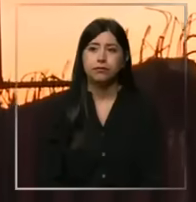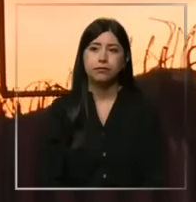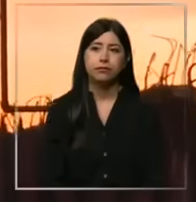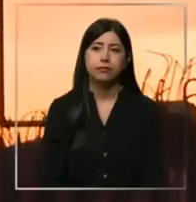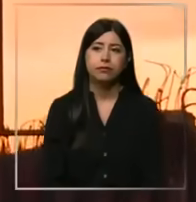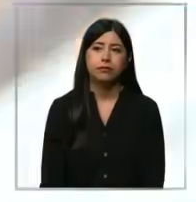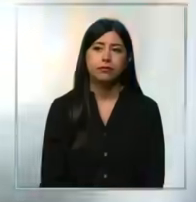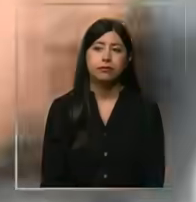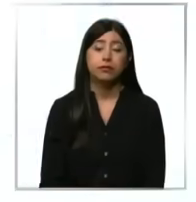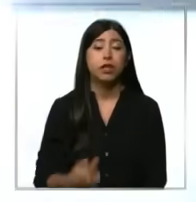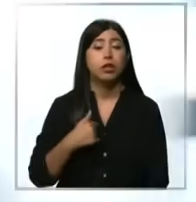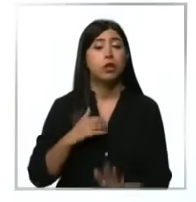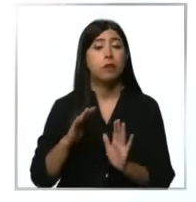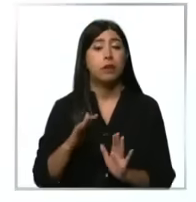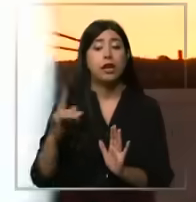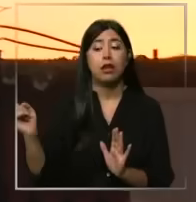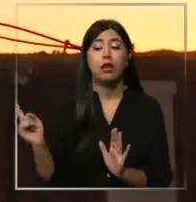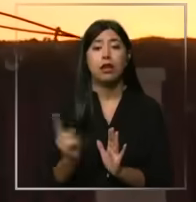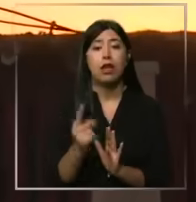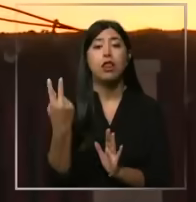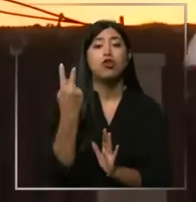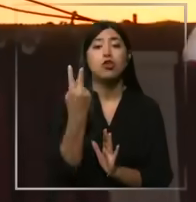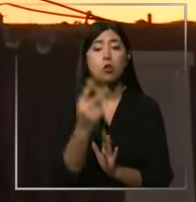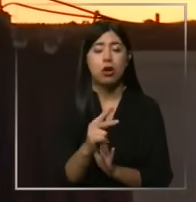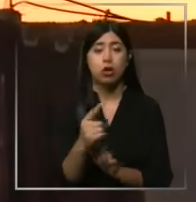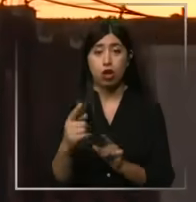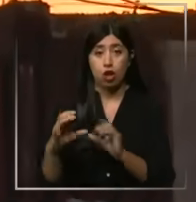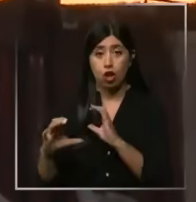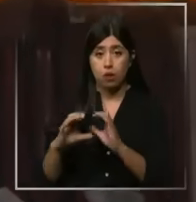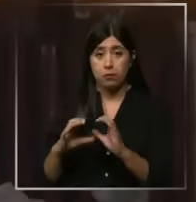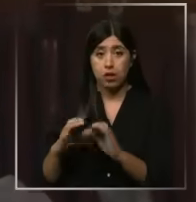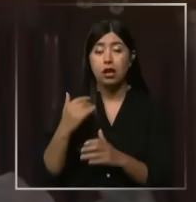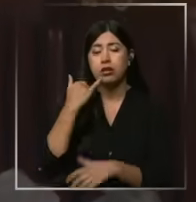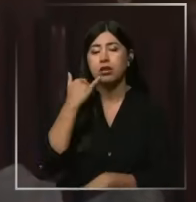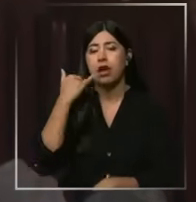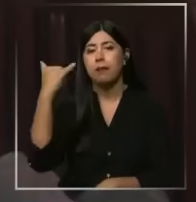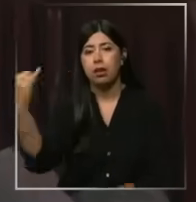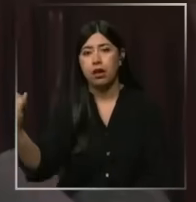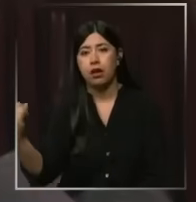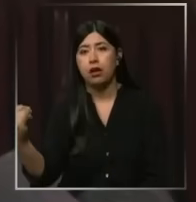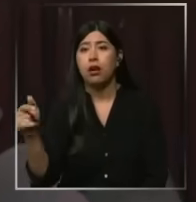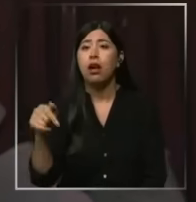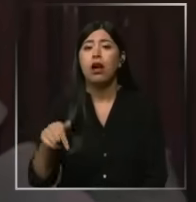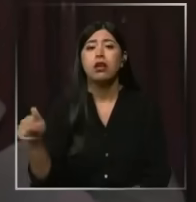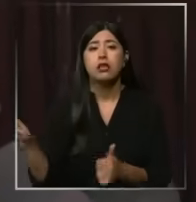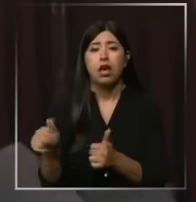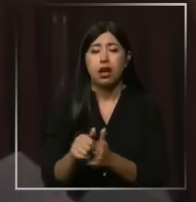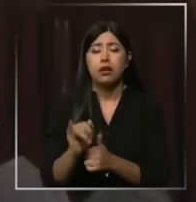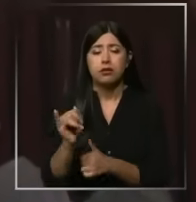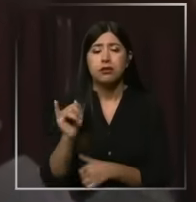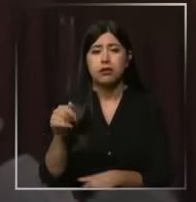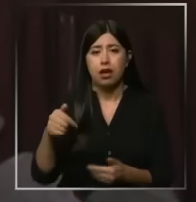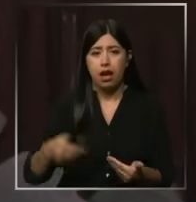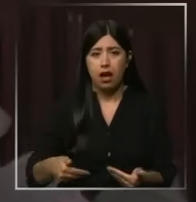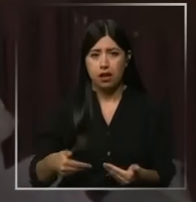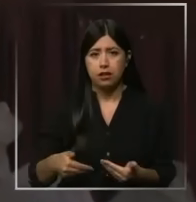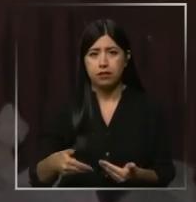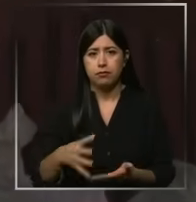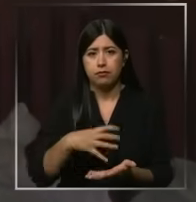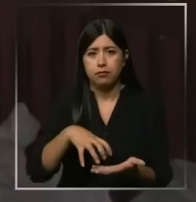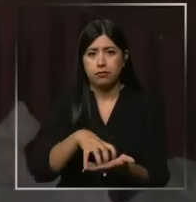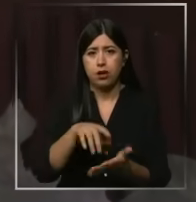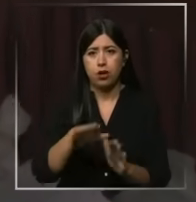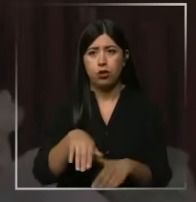Oiga, ahora yo estoy esperando al dueño. ¿Tiene comunicación con él? Sí, yo lo llamé recién. Ah, ¿está por acá? Sí, es de acá mismo del